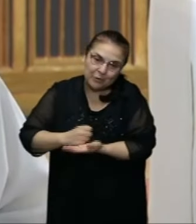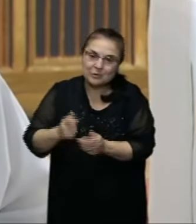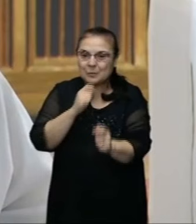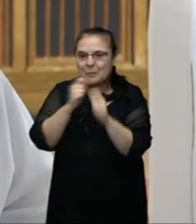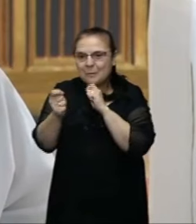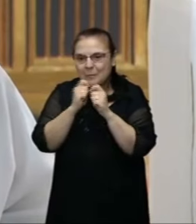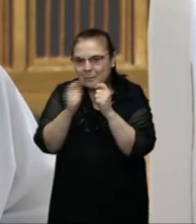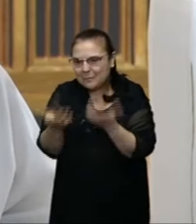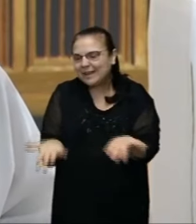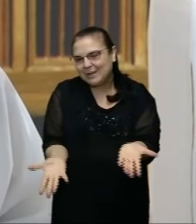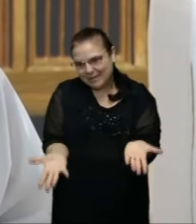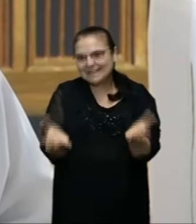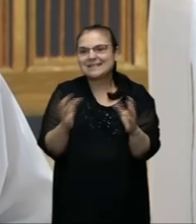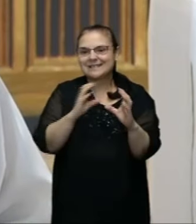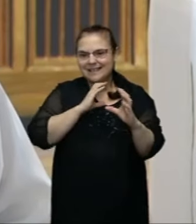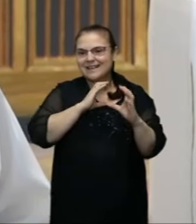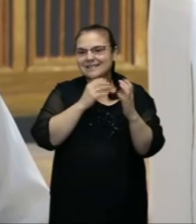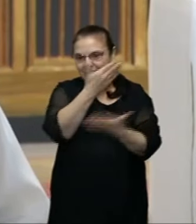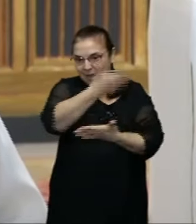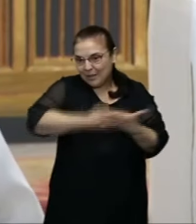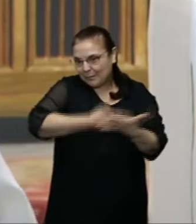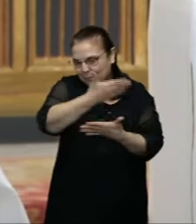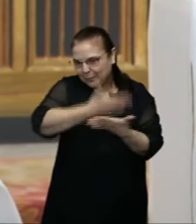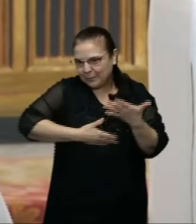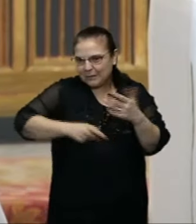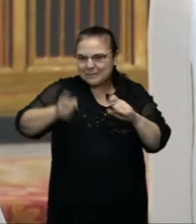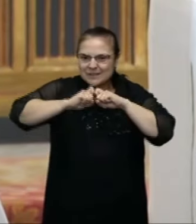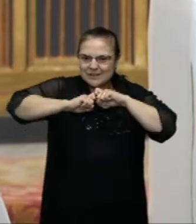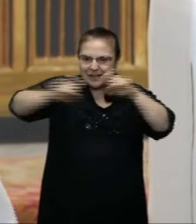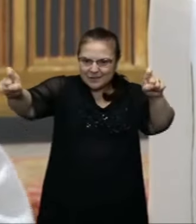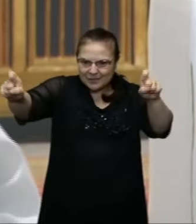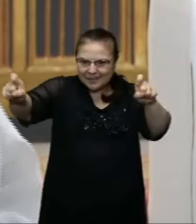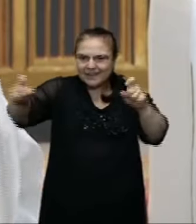por todos los que en la Iglesia tenemos la misión de anunciar el Evangelio.